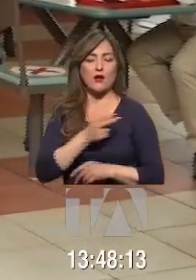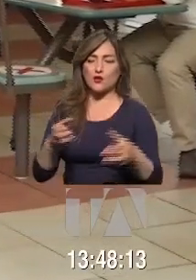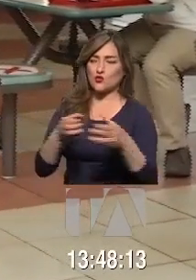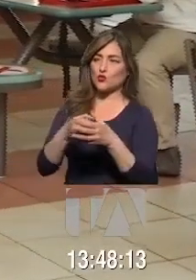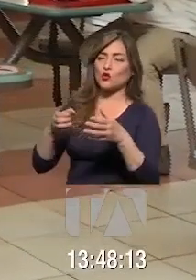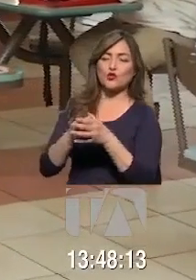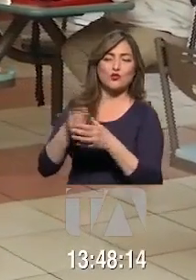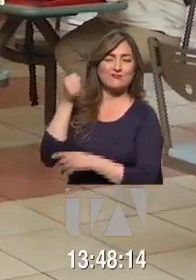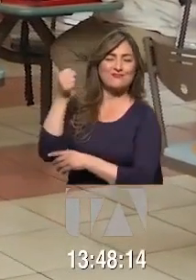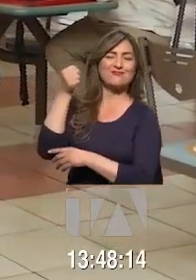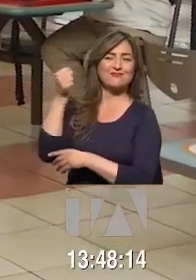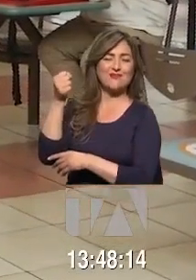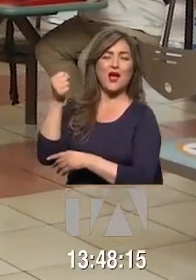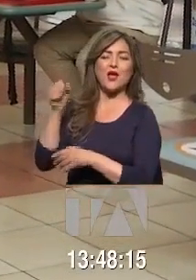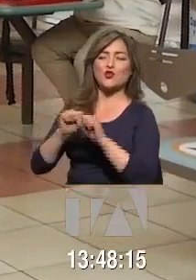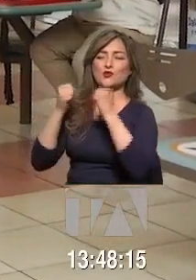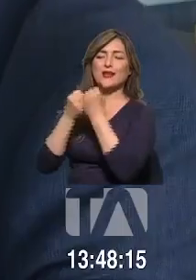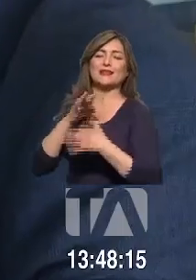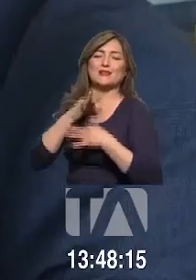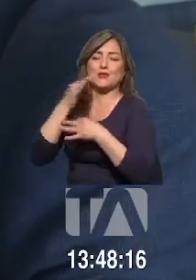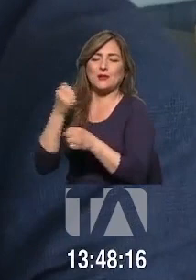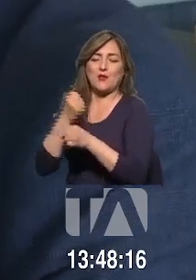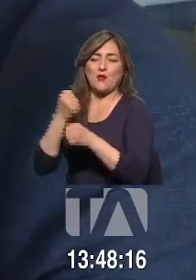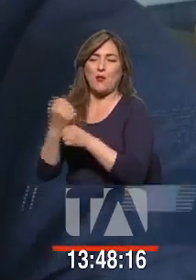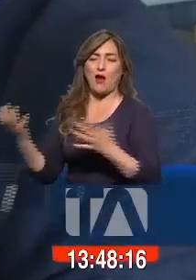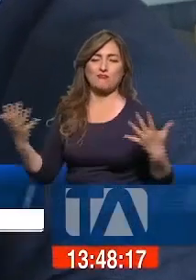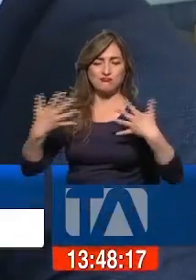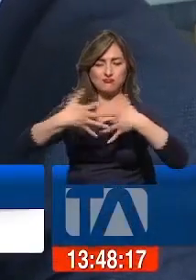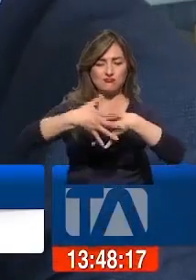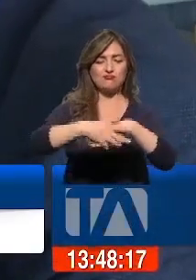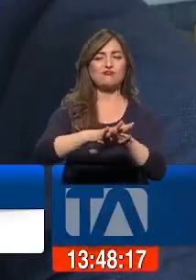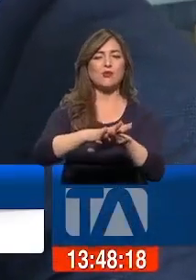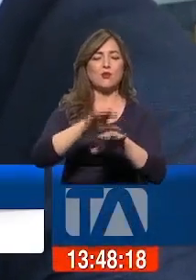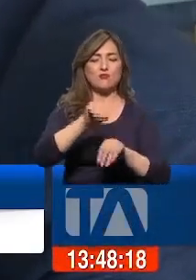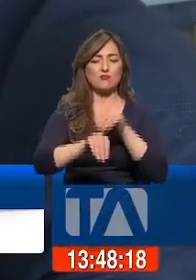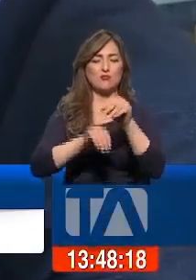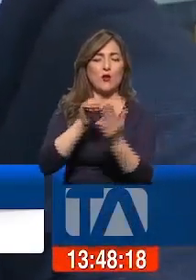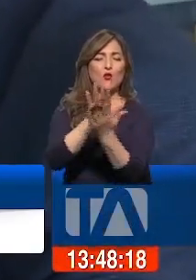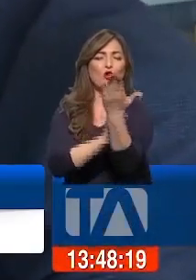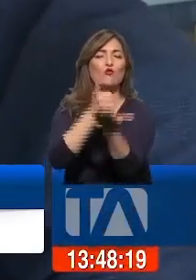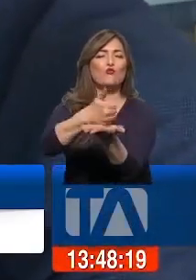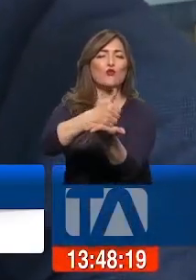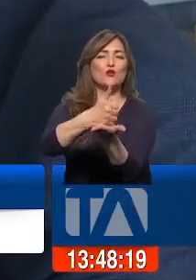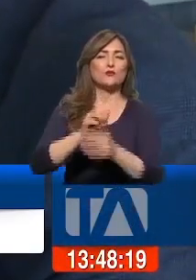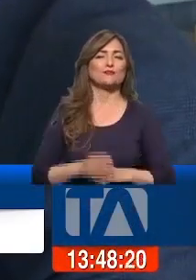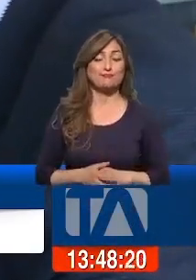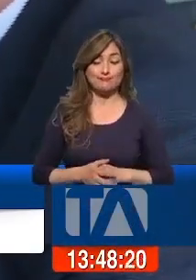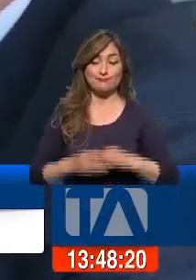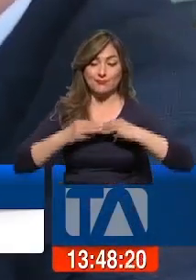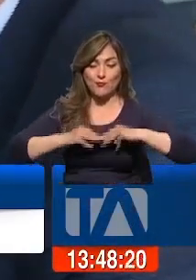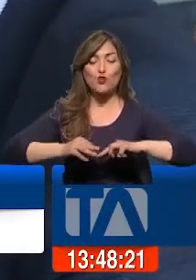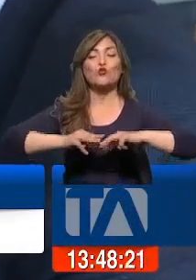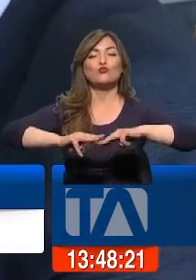trabajaron juntos para construir proyectos piloto. Y le enfocamos a esa fuerza de tarea que está creada, que tiene las metodologías,